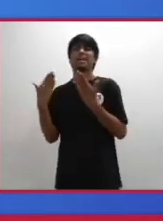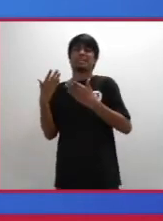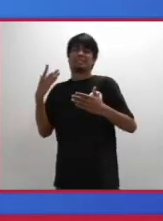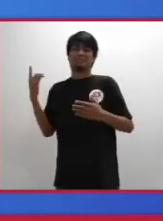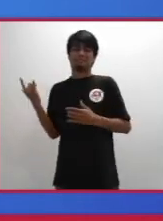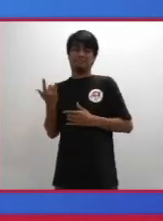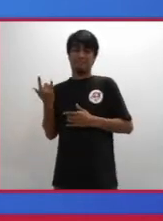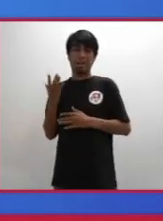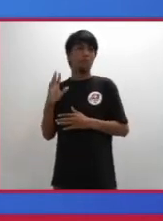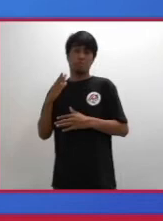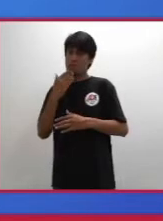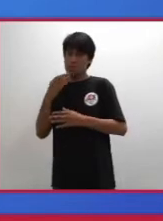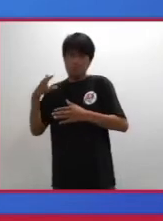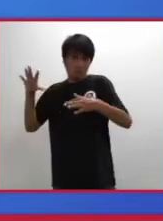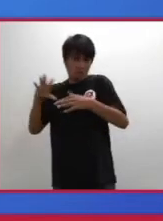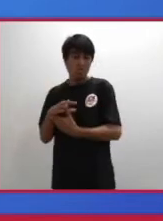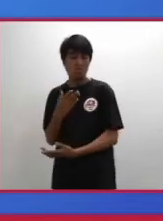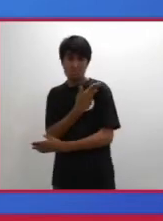pero suceden.